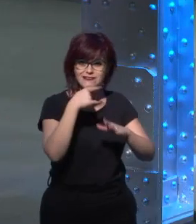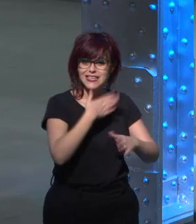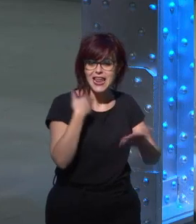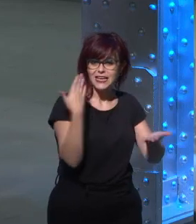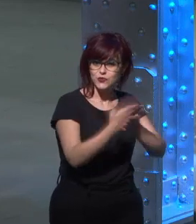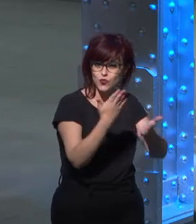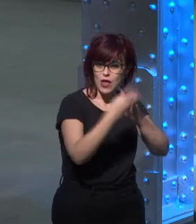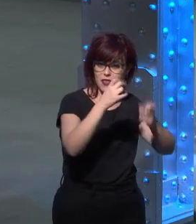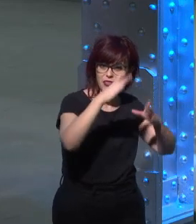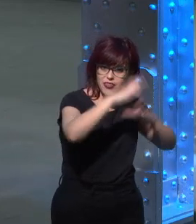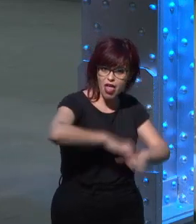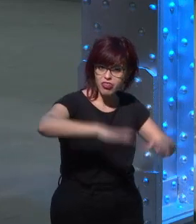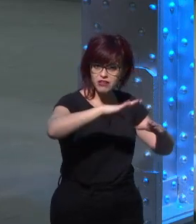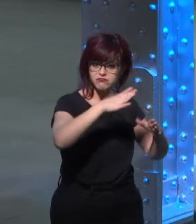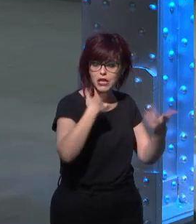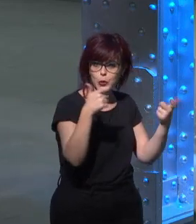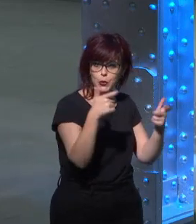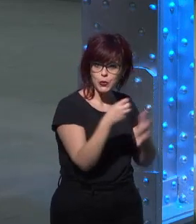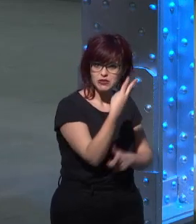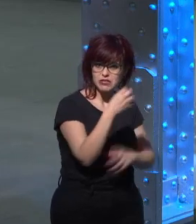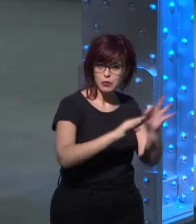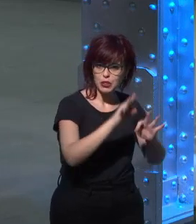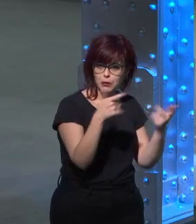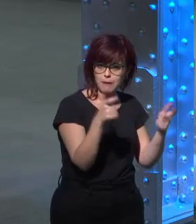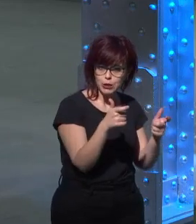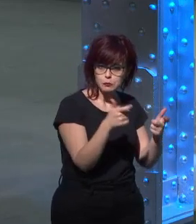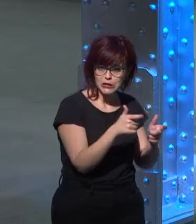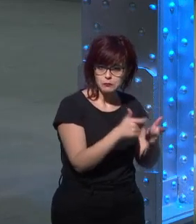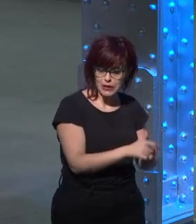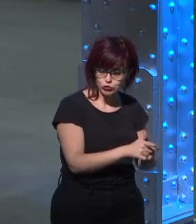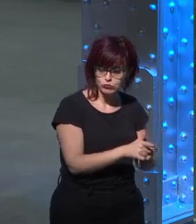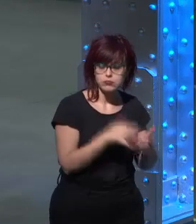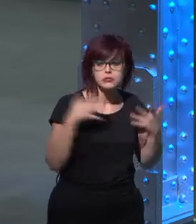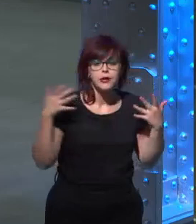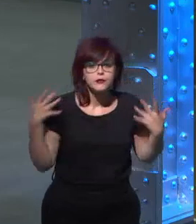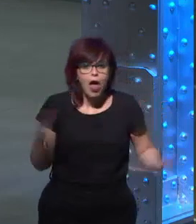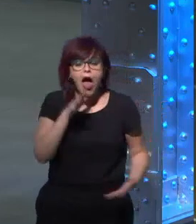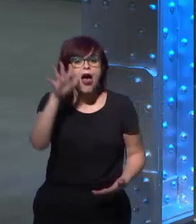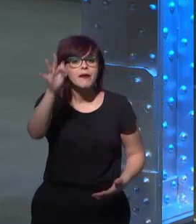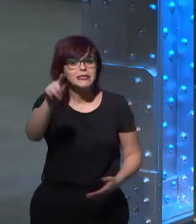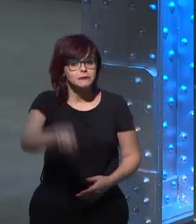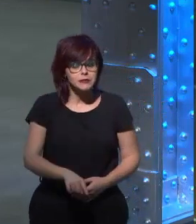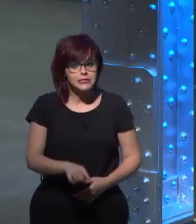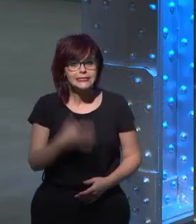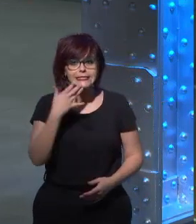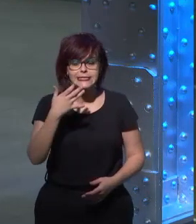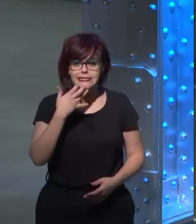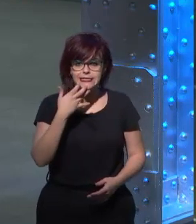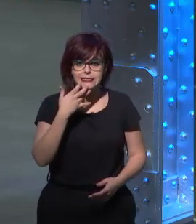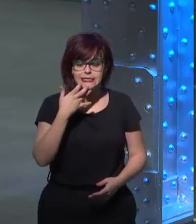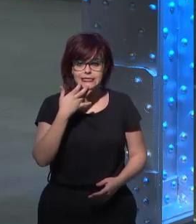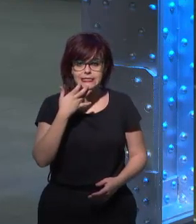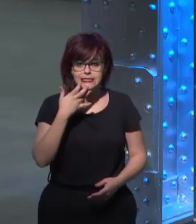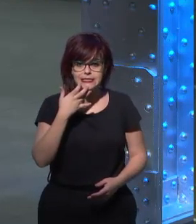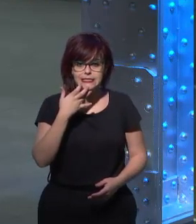de jóvenes que quieren estudiar esas carreras. Además, si por algo se va a